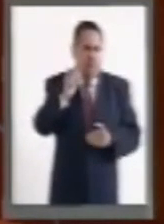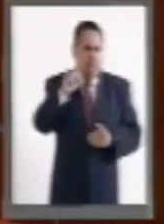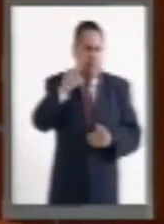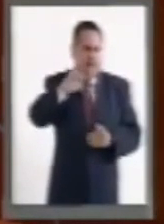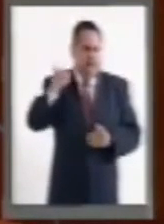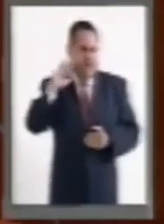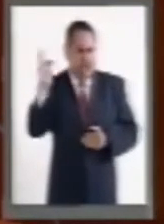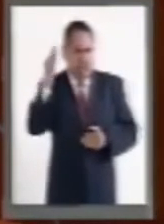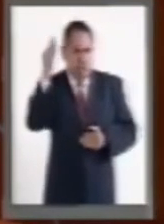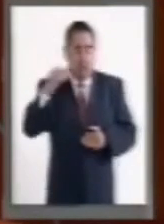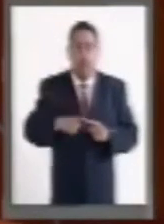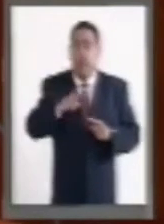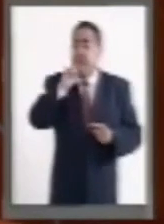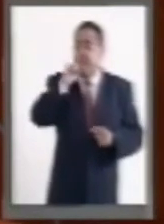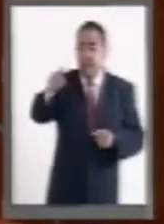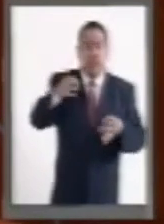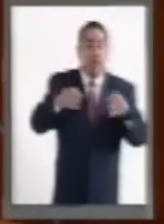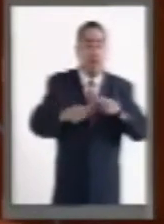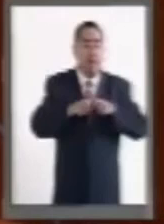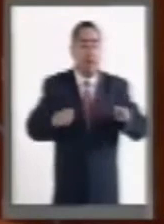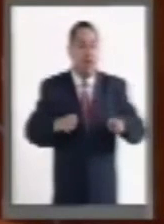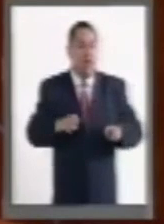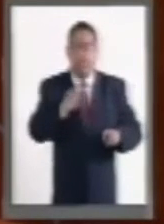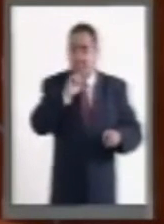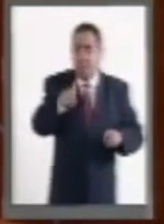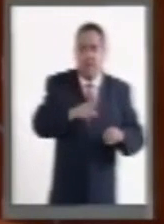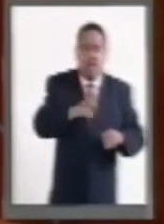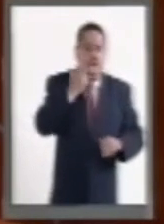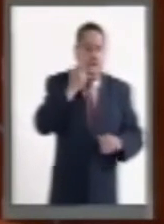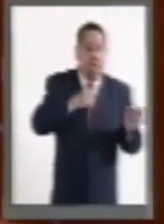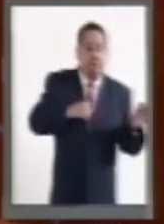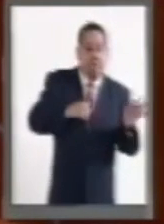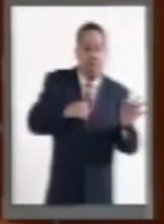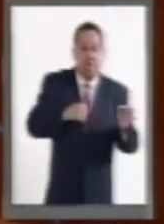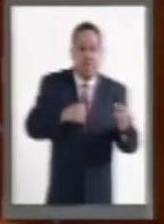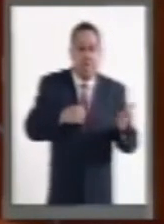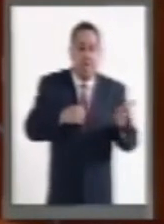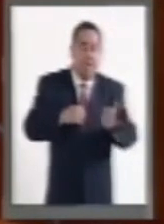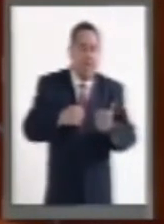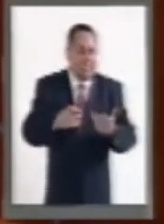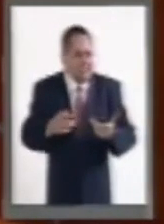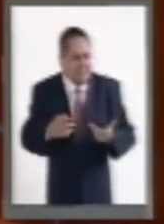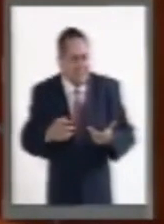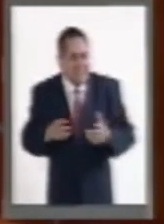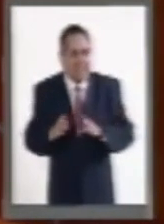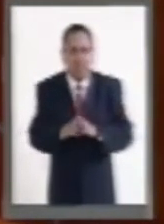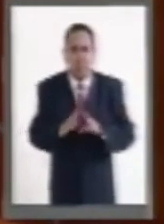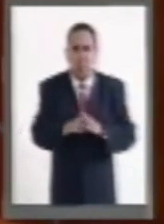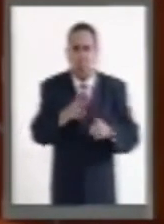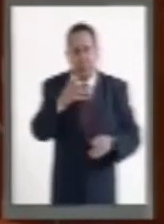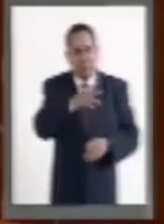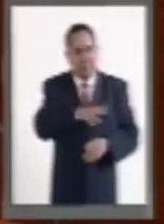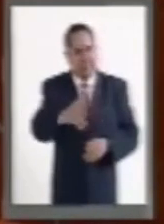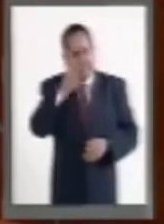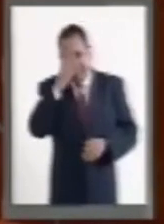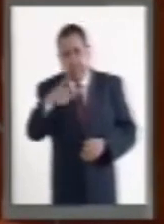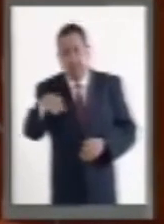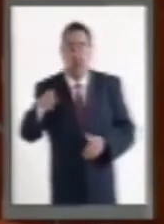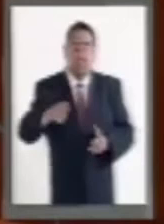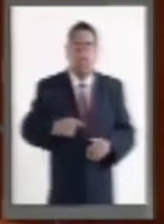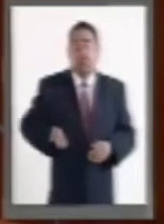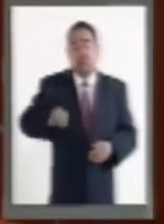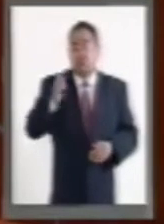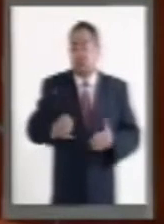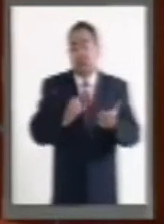los magistrados también actuaron por consigna, de tal modo que con descaro terminaron aprobando